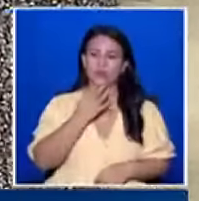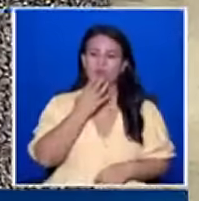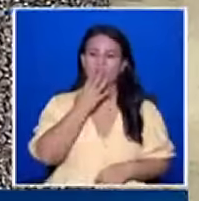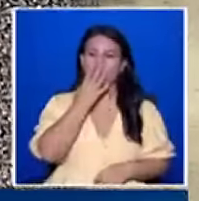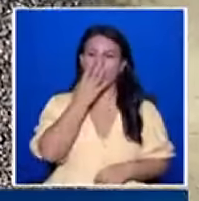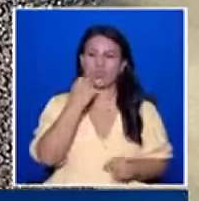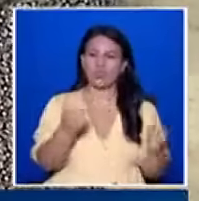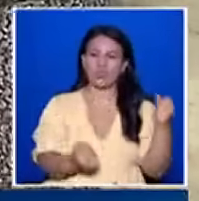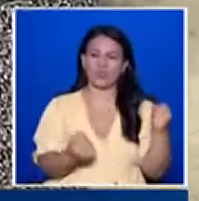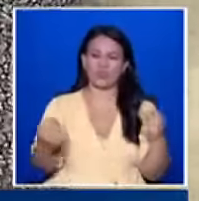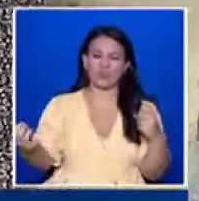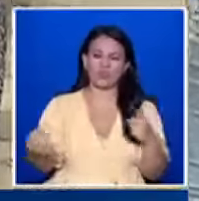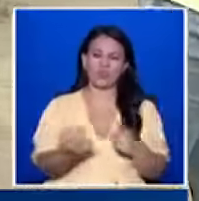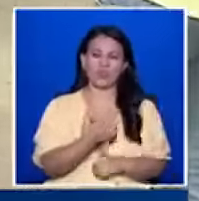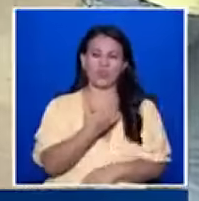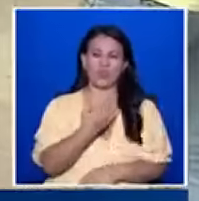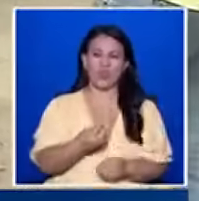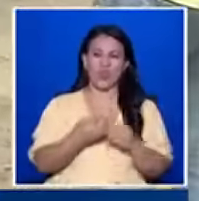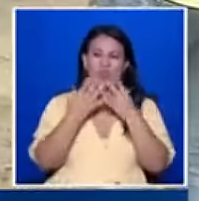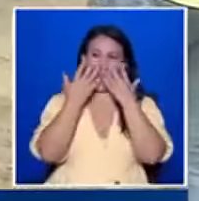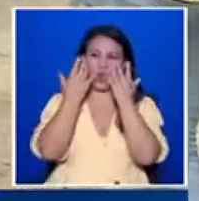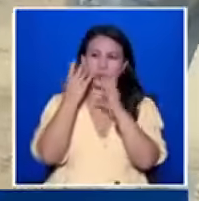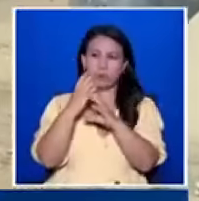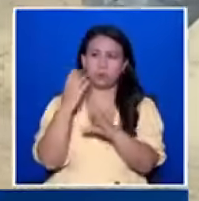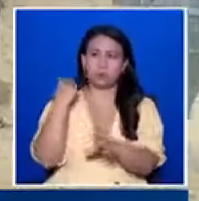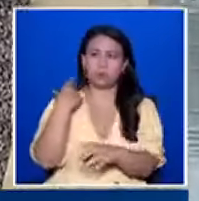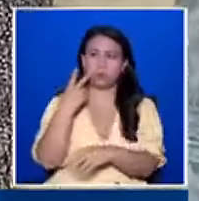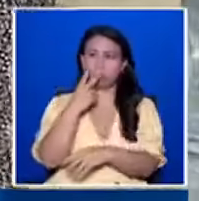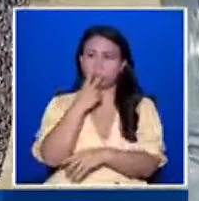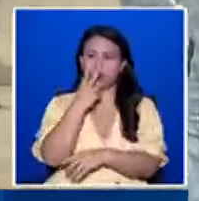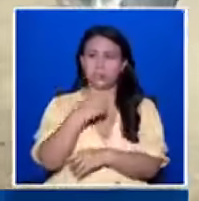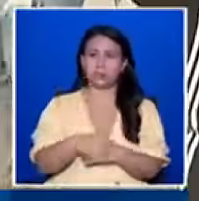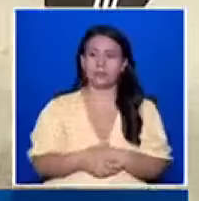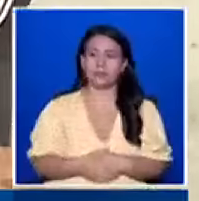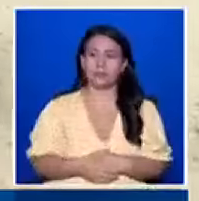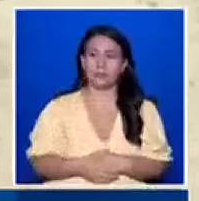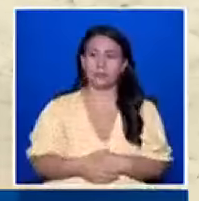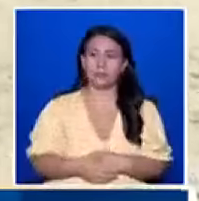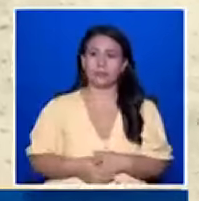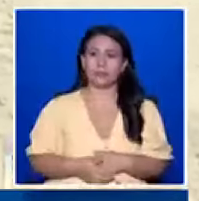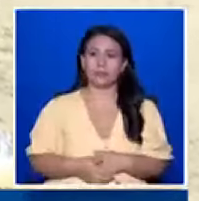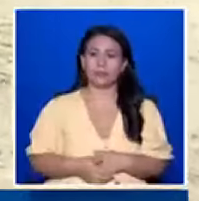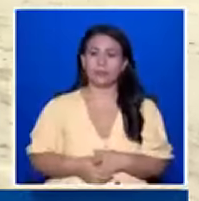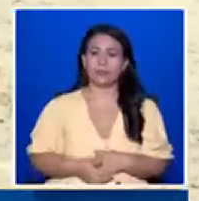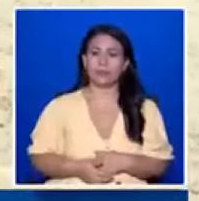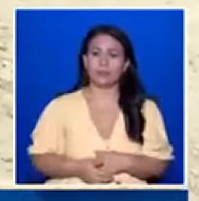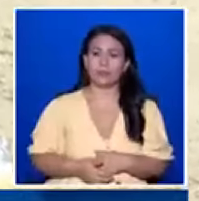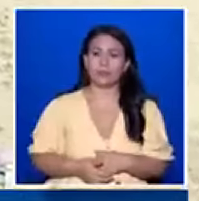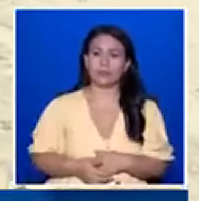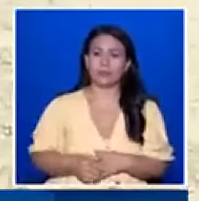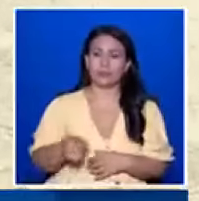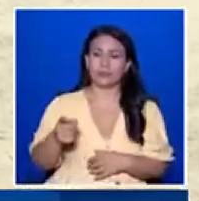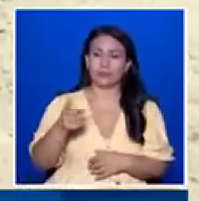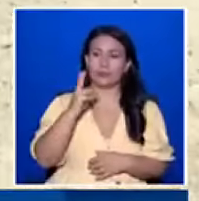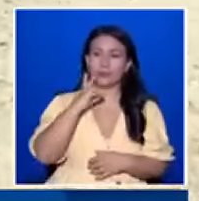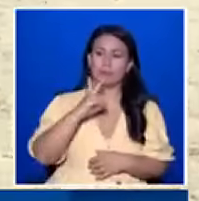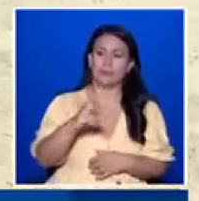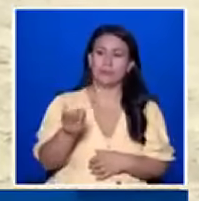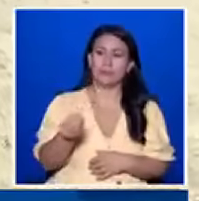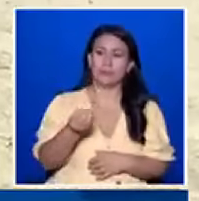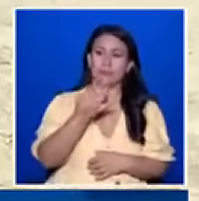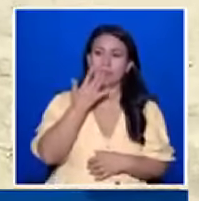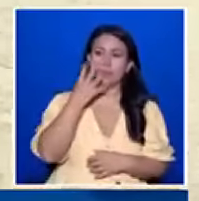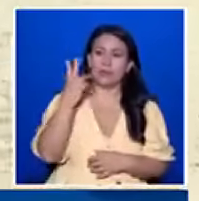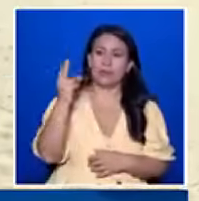porque acaba de pasar una buseta, como ustedes vieron. Pero mostremos un poquito las condiciones en las que están aquí. Vean, hasta unos